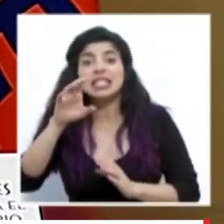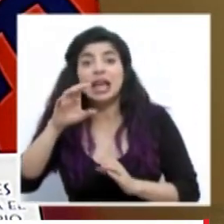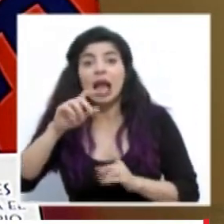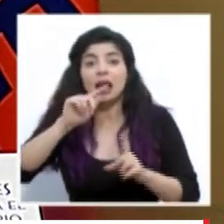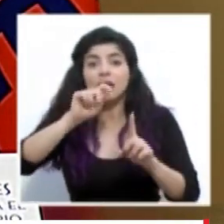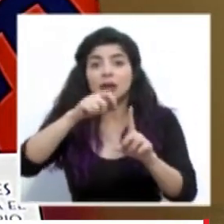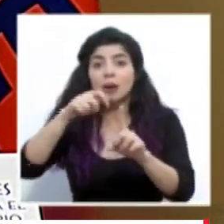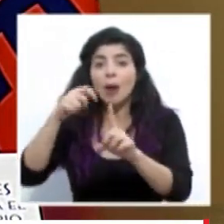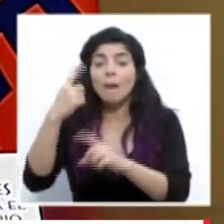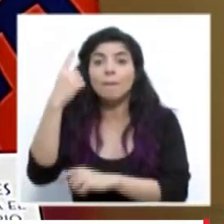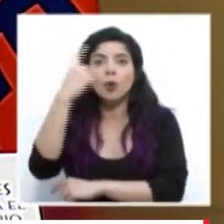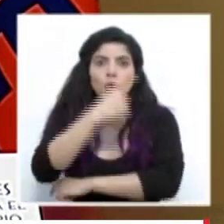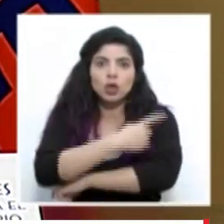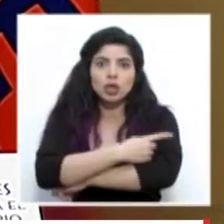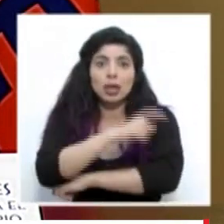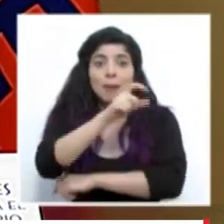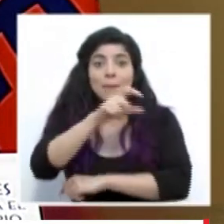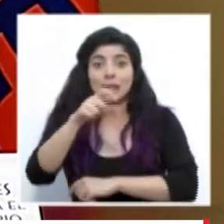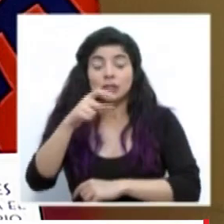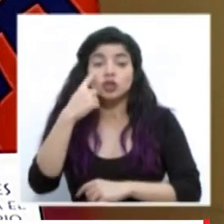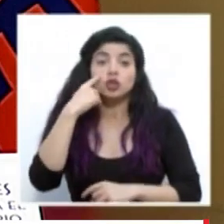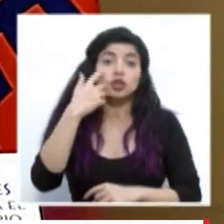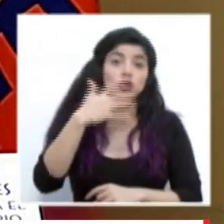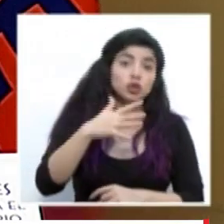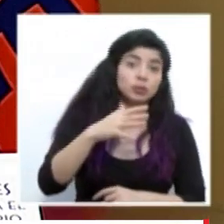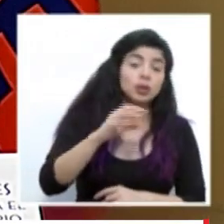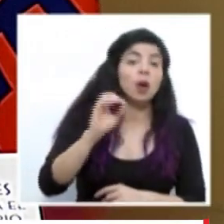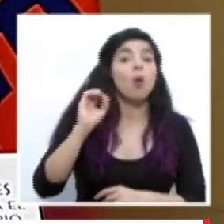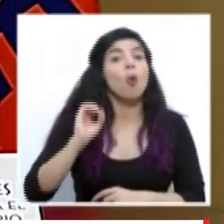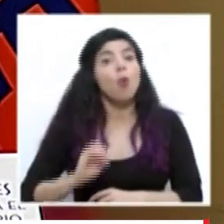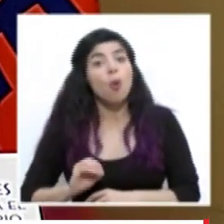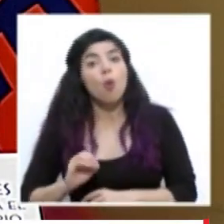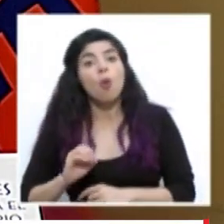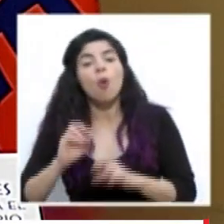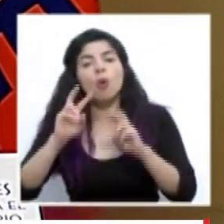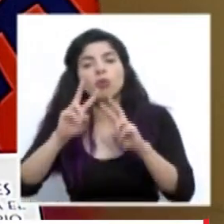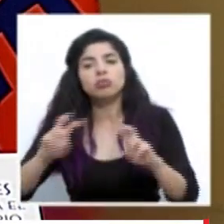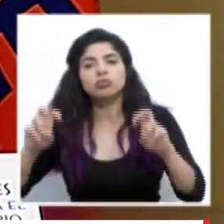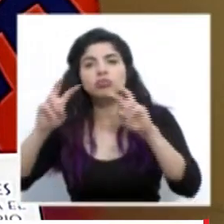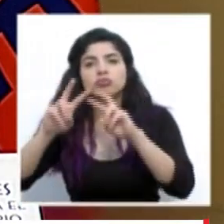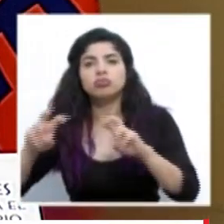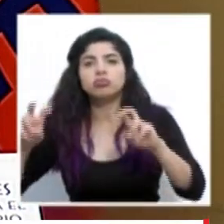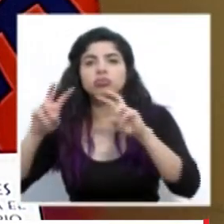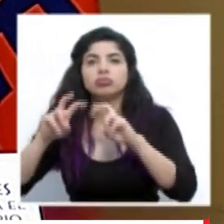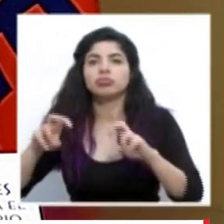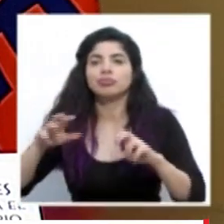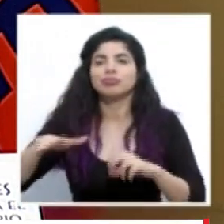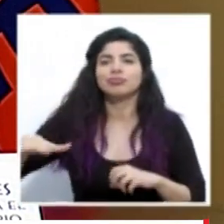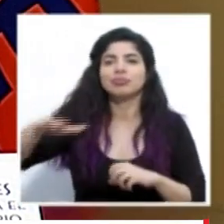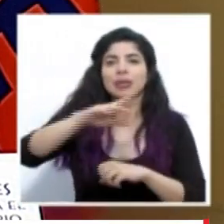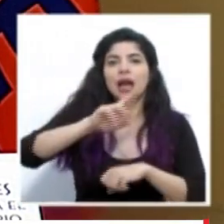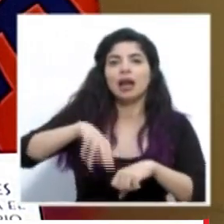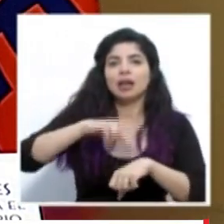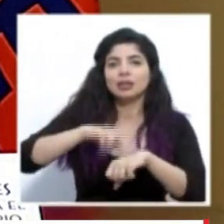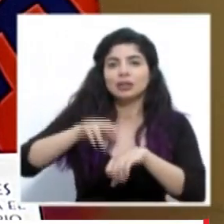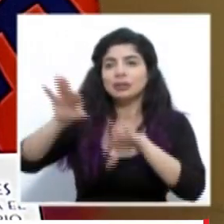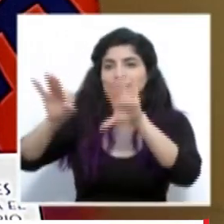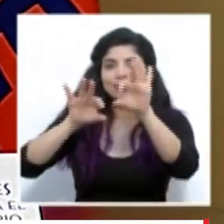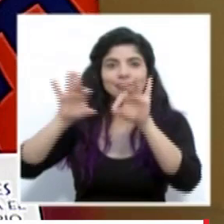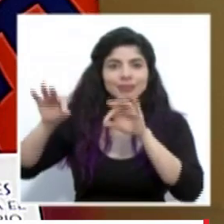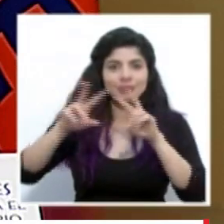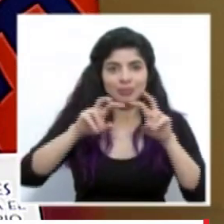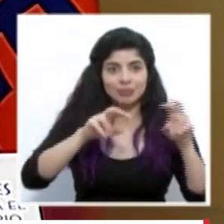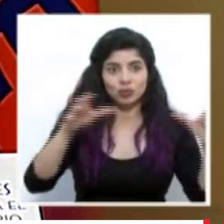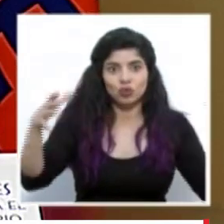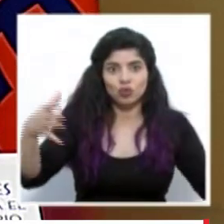muestras diarias de pacientes que son tanto sospechosos como de tamizajes que se están realizando en todo el territorio nacional. Como